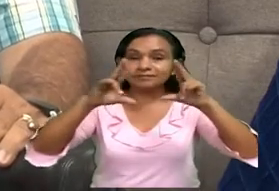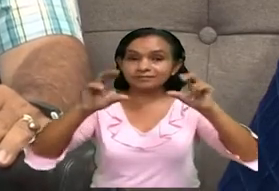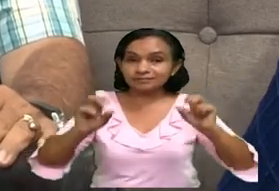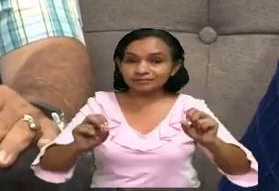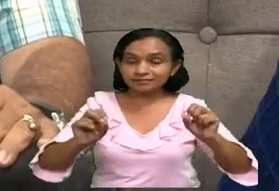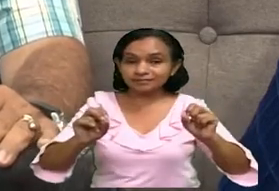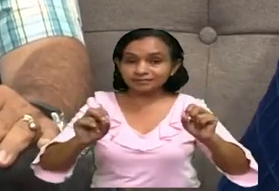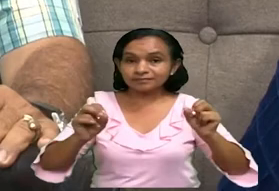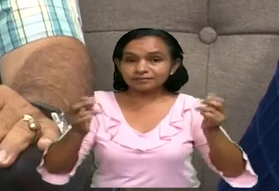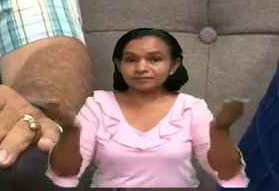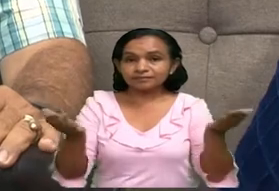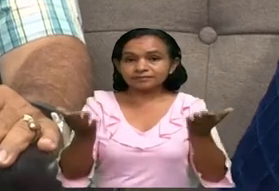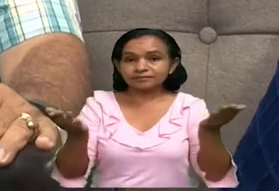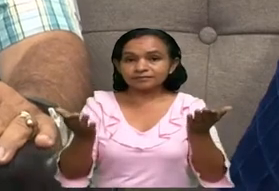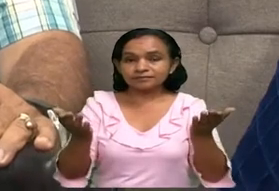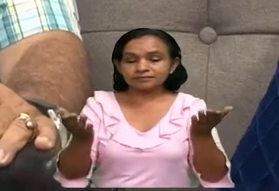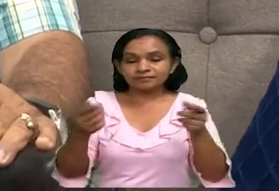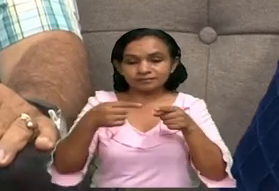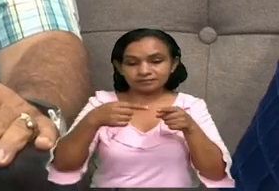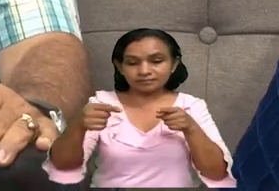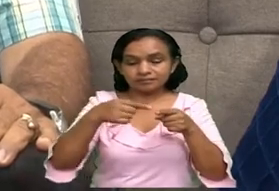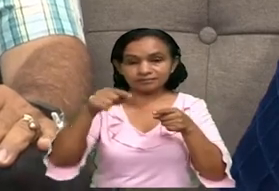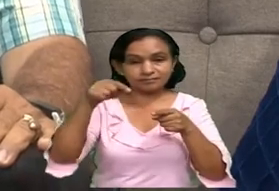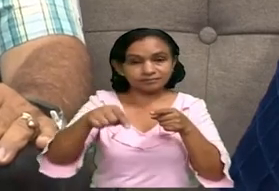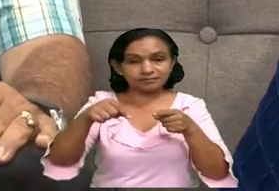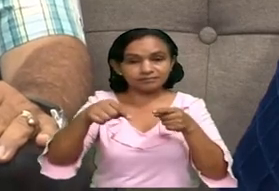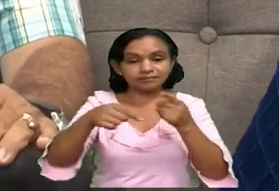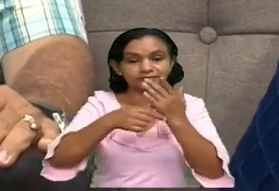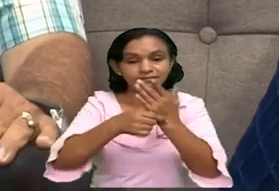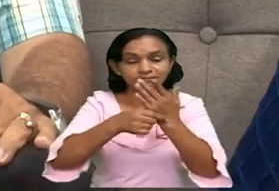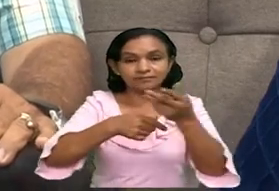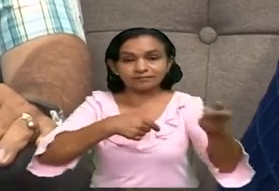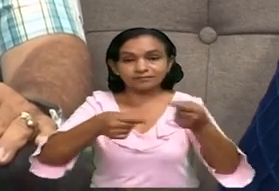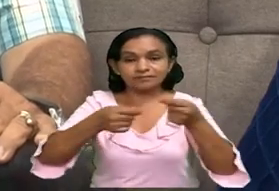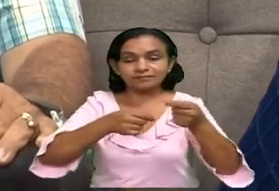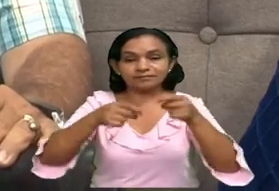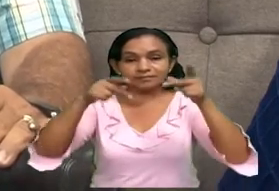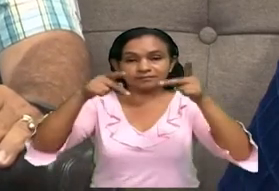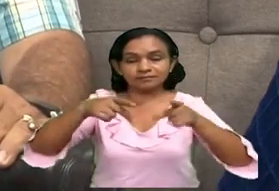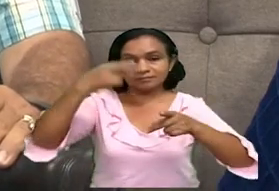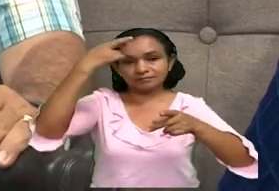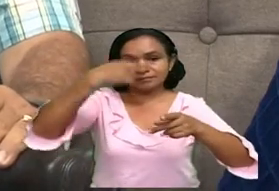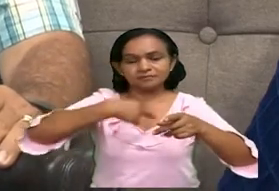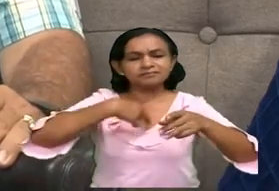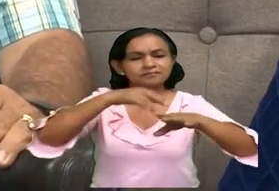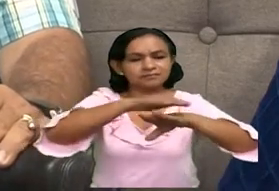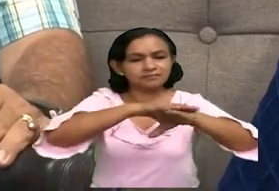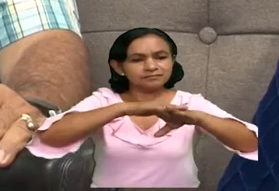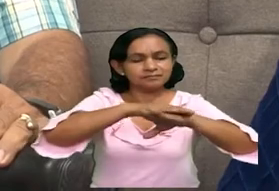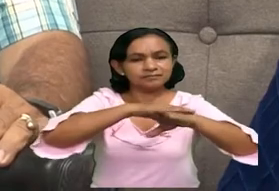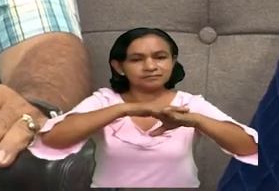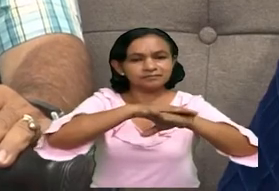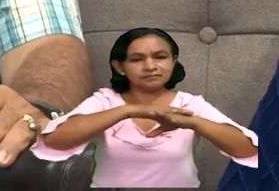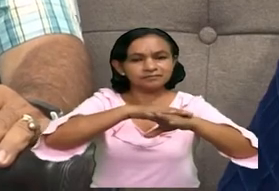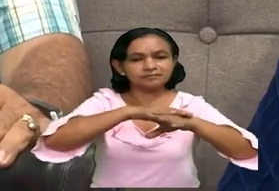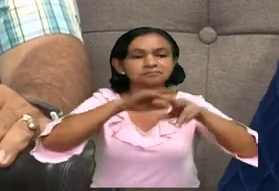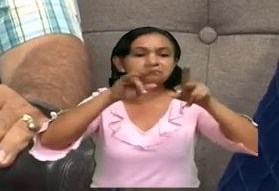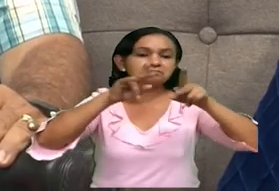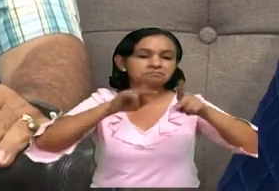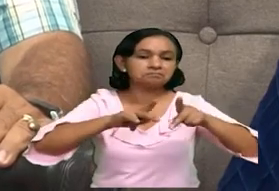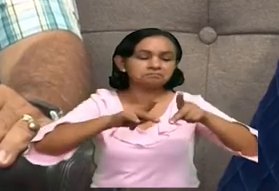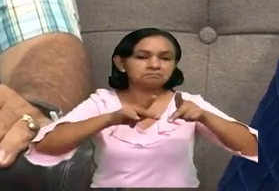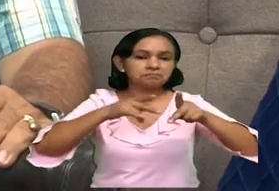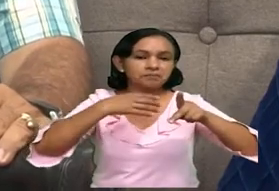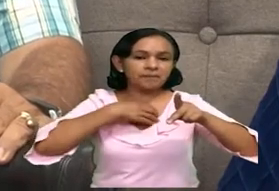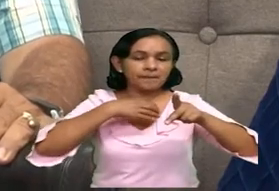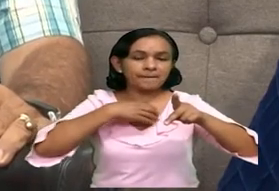No solamente en el rastro municipal. Las autoridades municipales autorizan a un matarife para realizar su